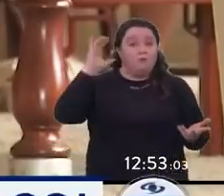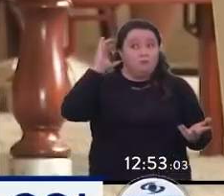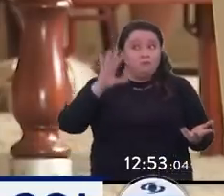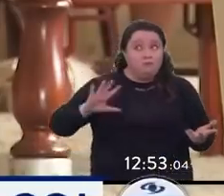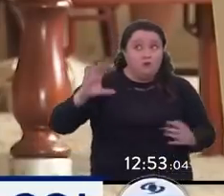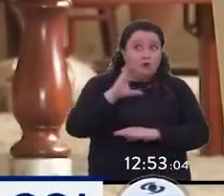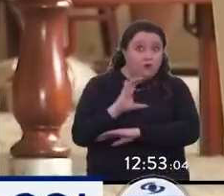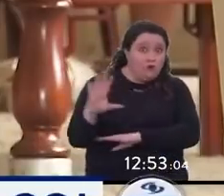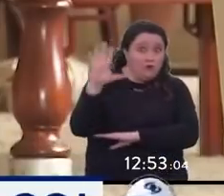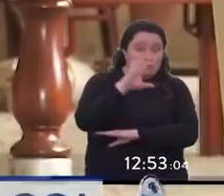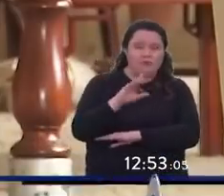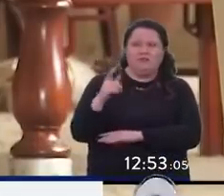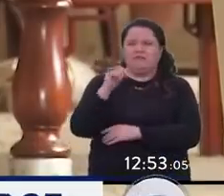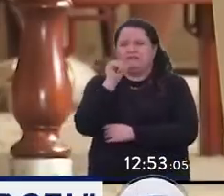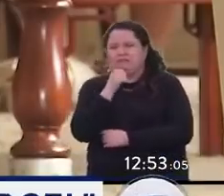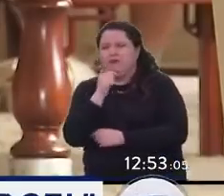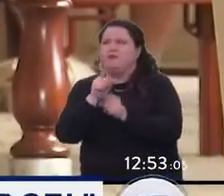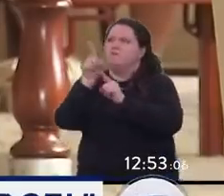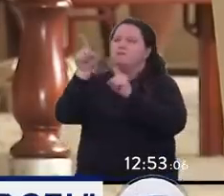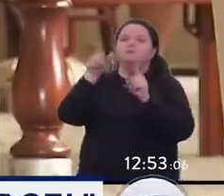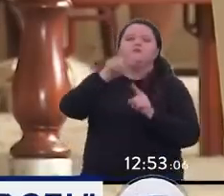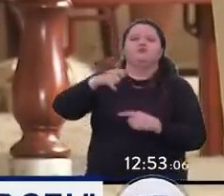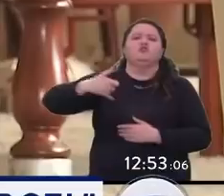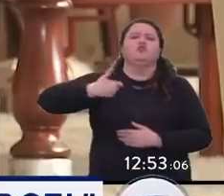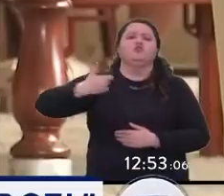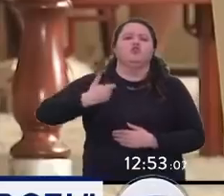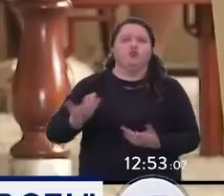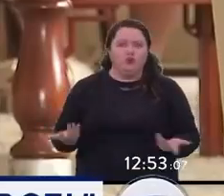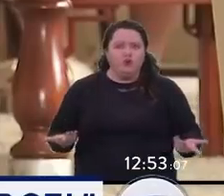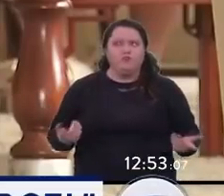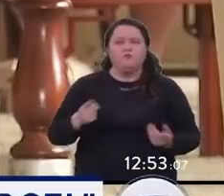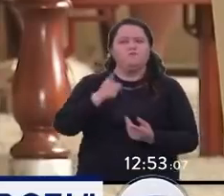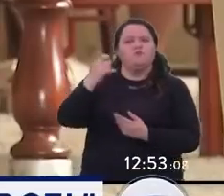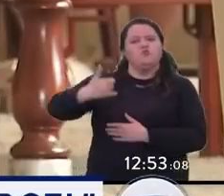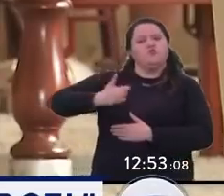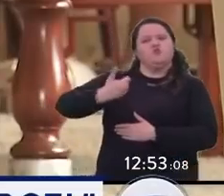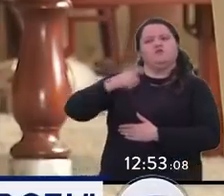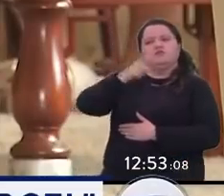nuestro país, ¿sí? De jóvenes incluso